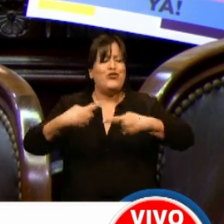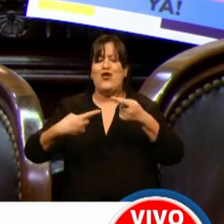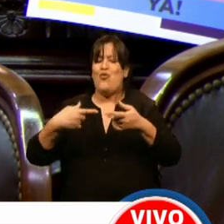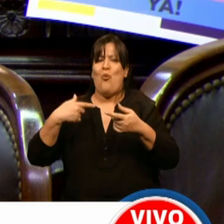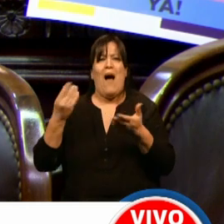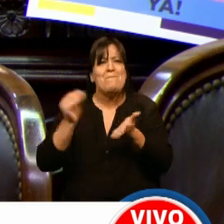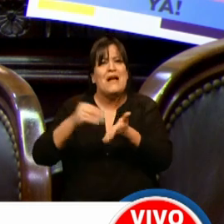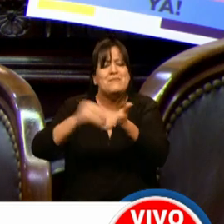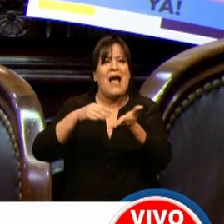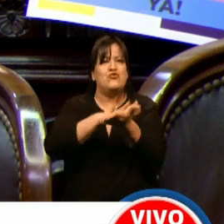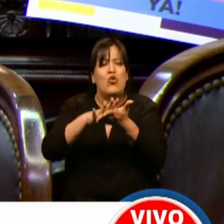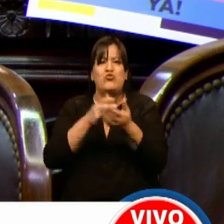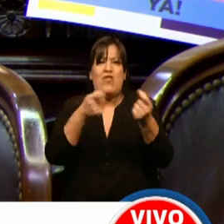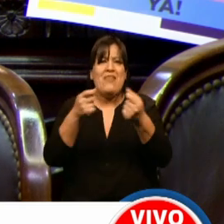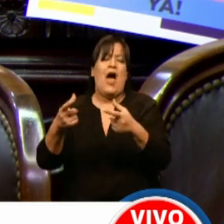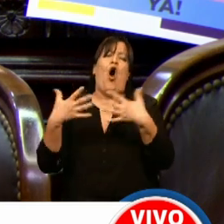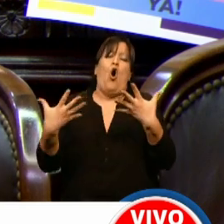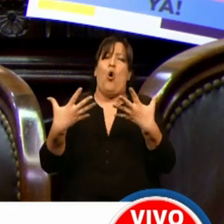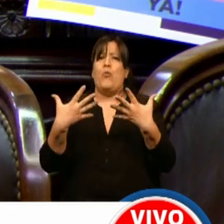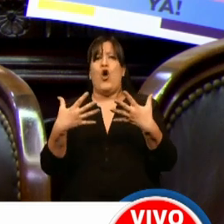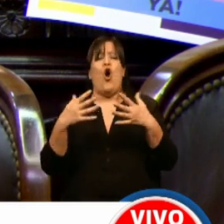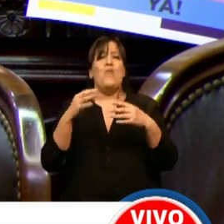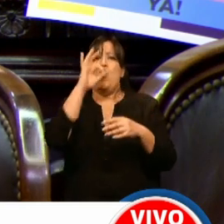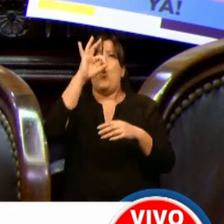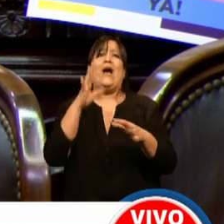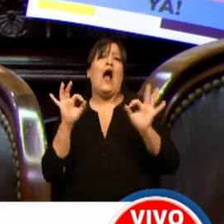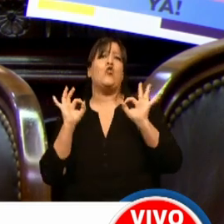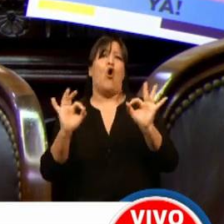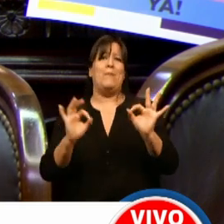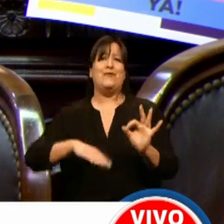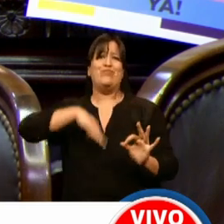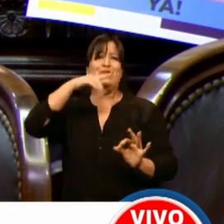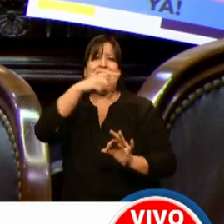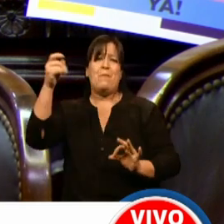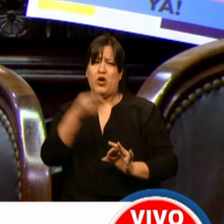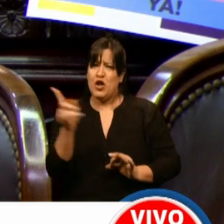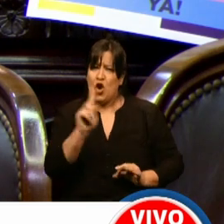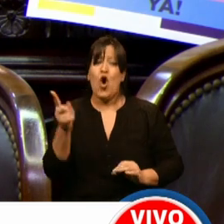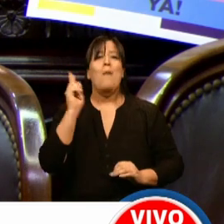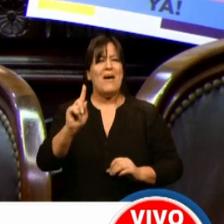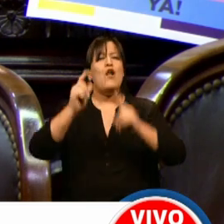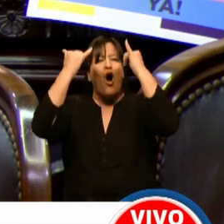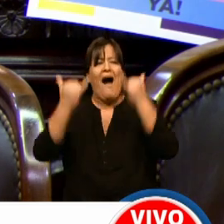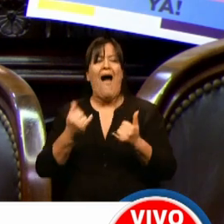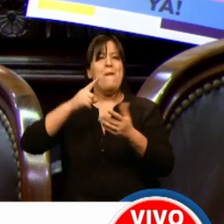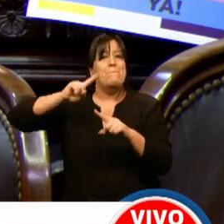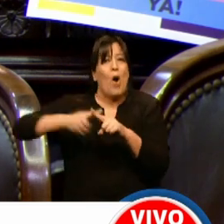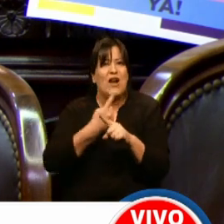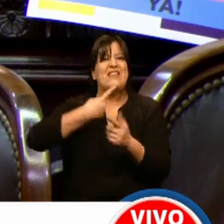reparación que por supuesto nunca va a ser completa tiene detrás la enorme voluntad política